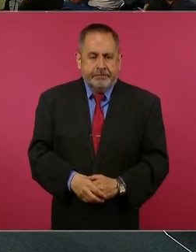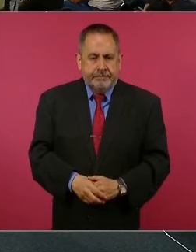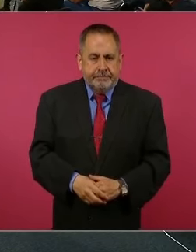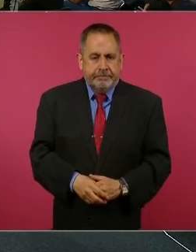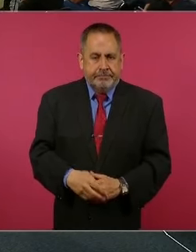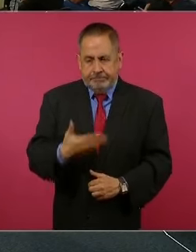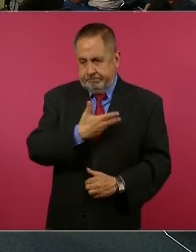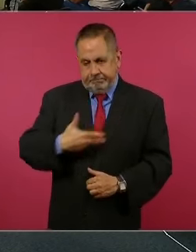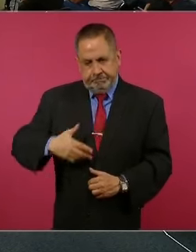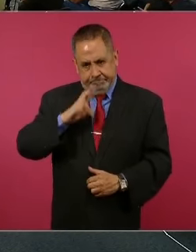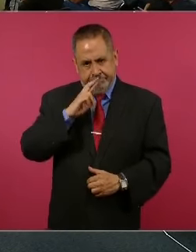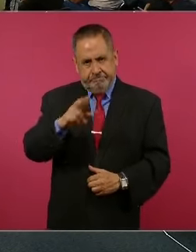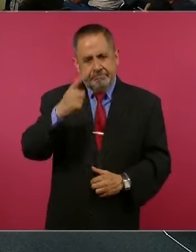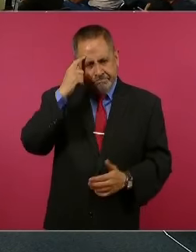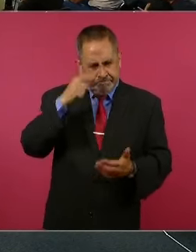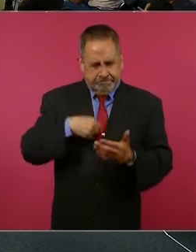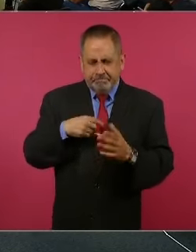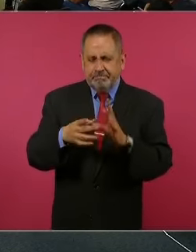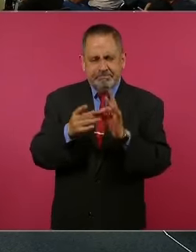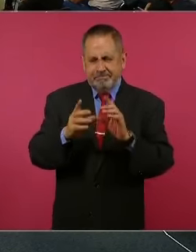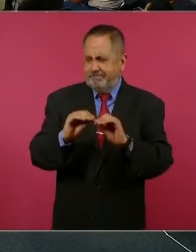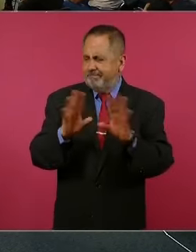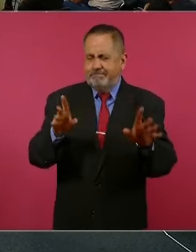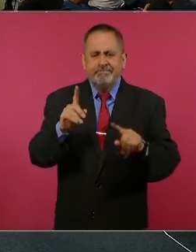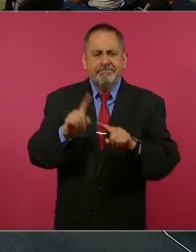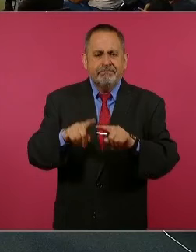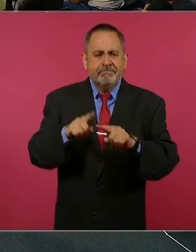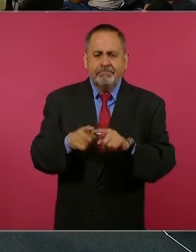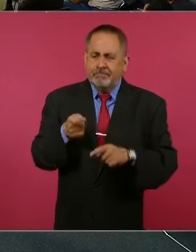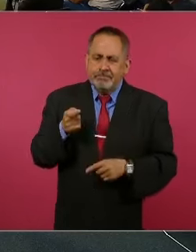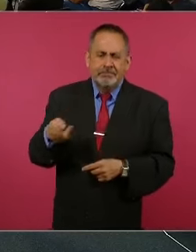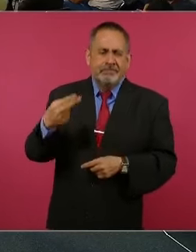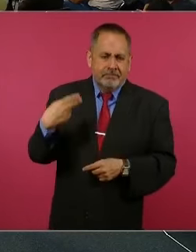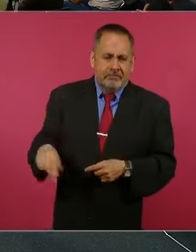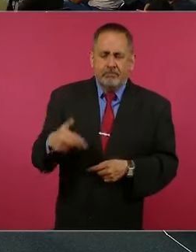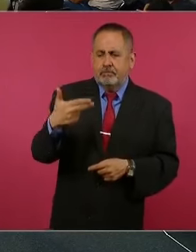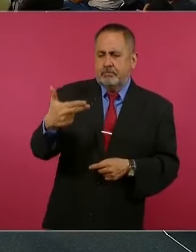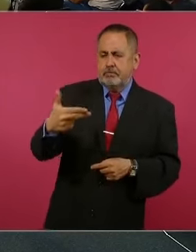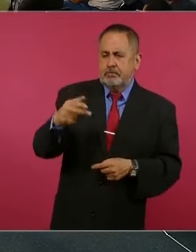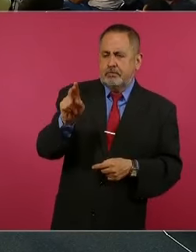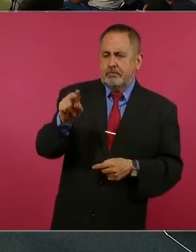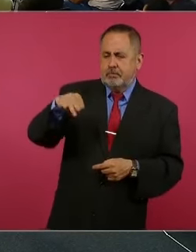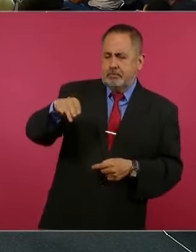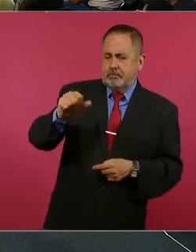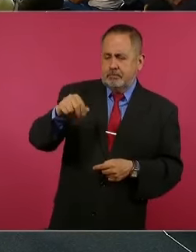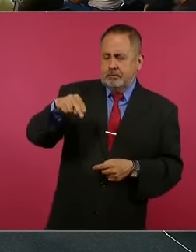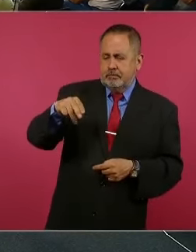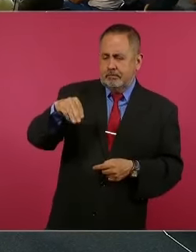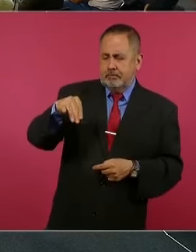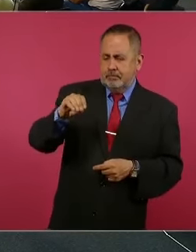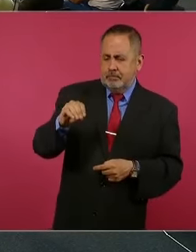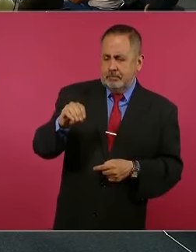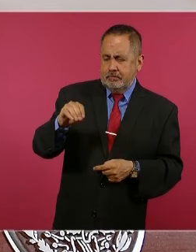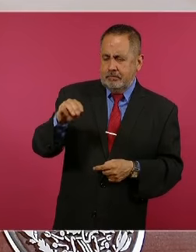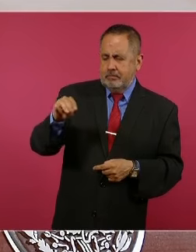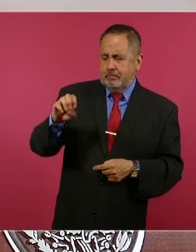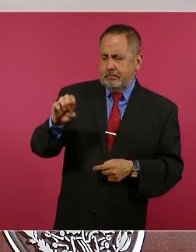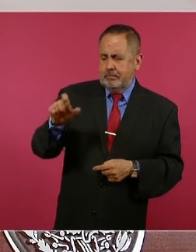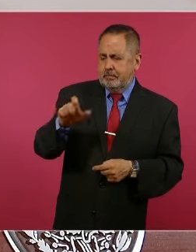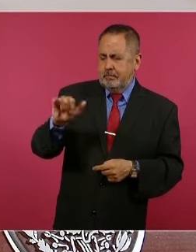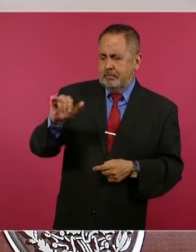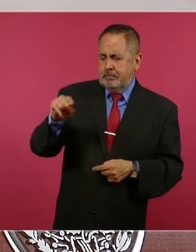en lo que llamamos humanismo mexicano o economía